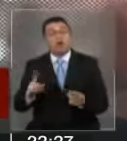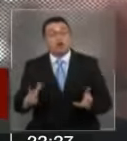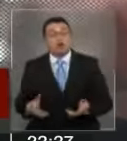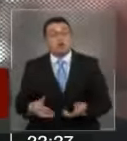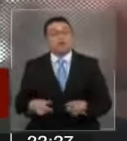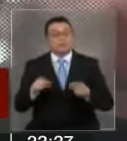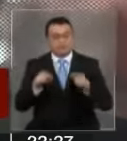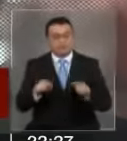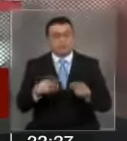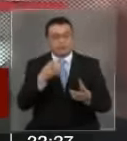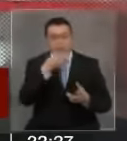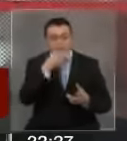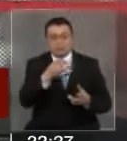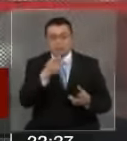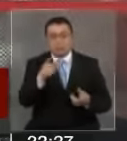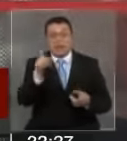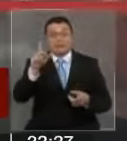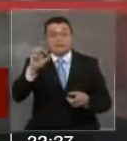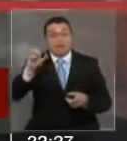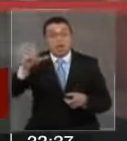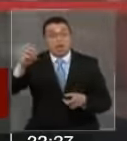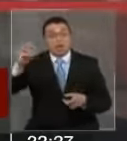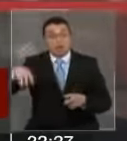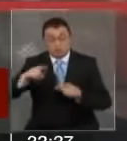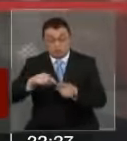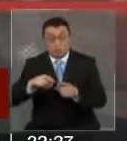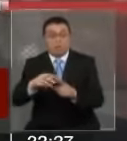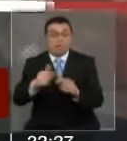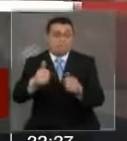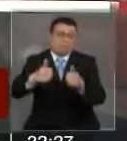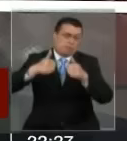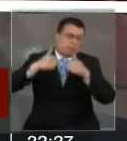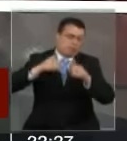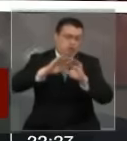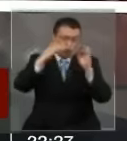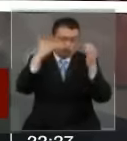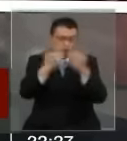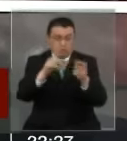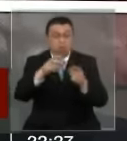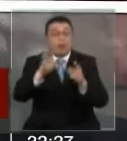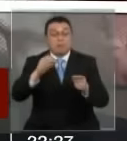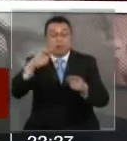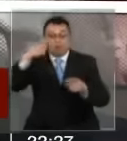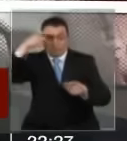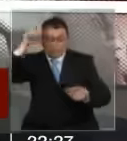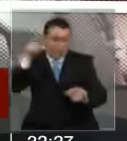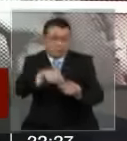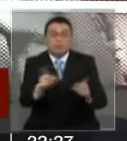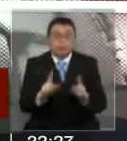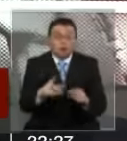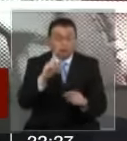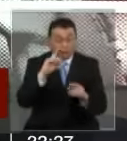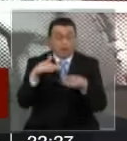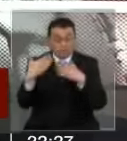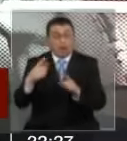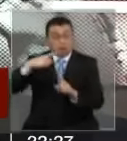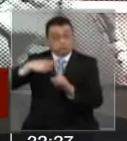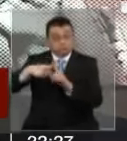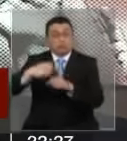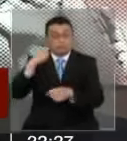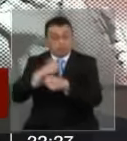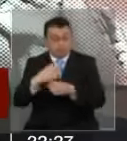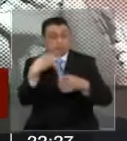porque creo que no se puede decir que las salmoneras sean ni una bendición absoluta, ni tampoco el demonio, digamos. No. Evidentemente traen cosas positivas, traen puestos de